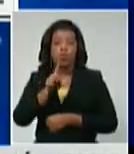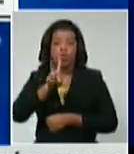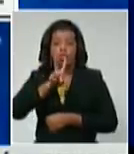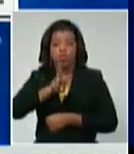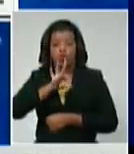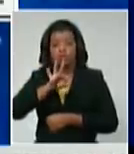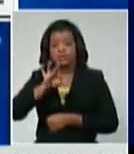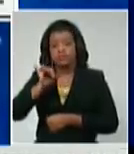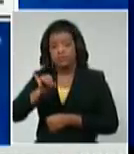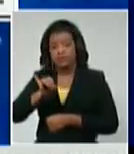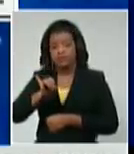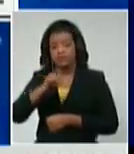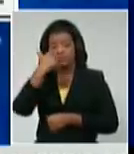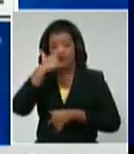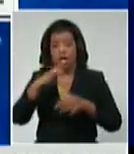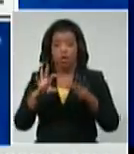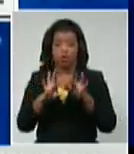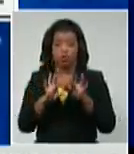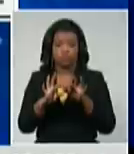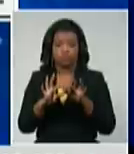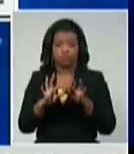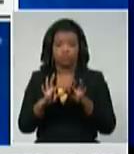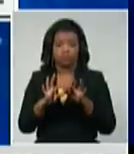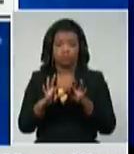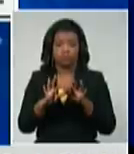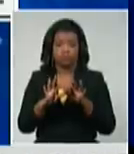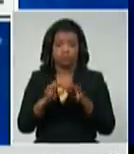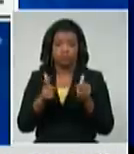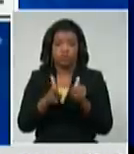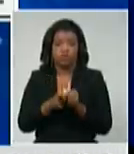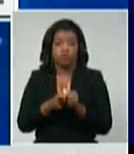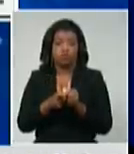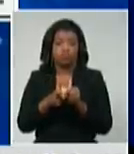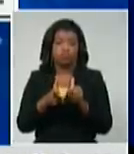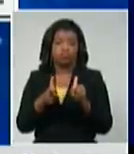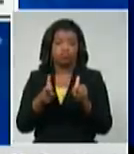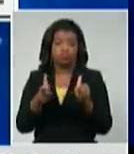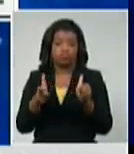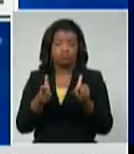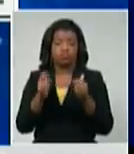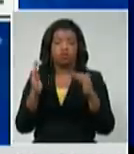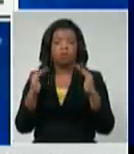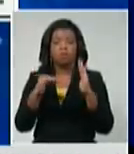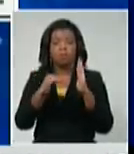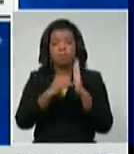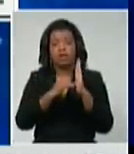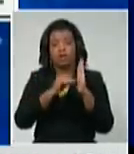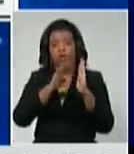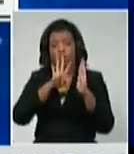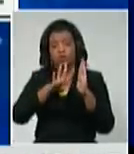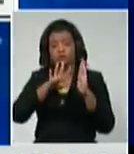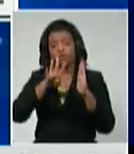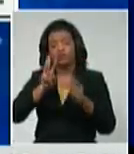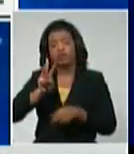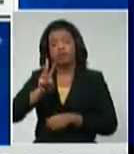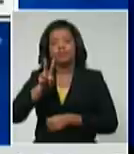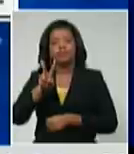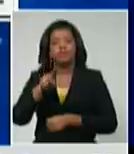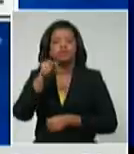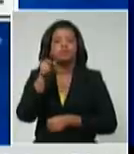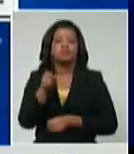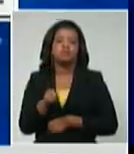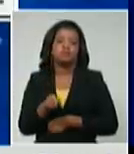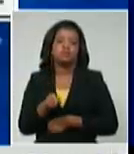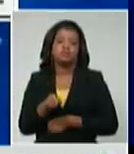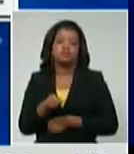286 y en agosto tuvimos el incremento importante de 1.432 que se mantuvo